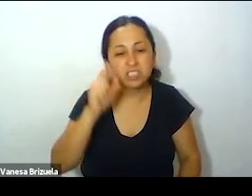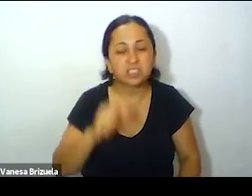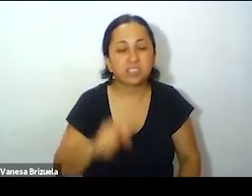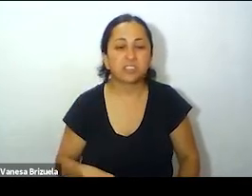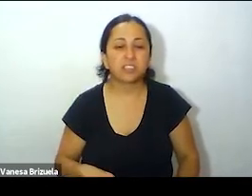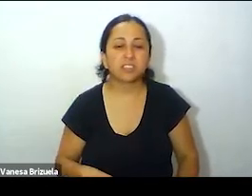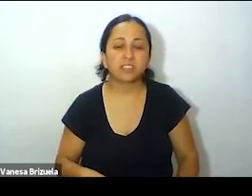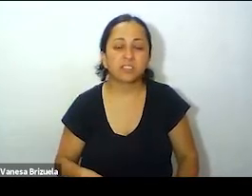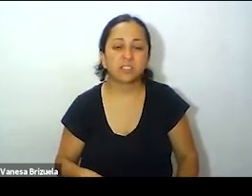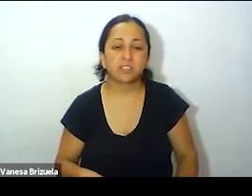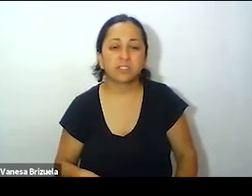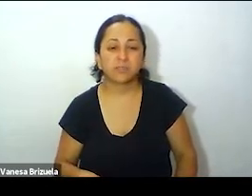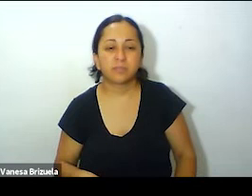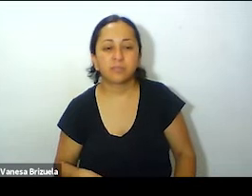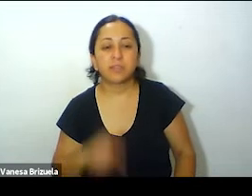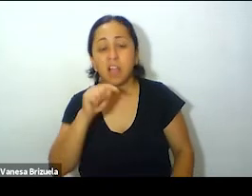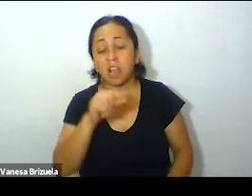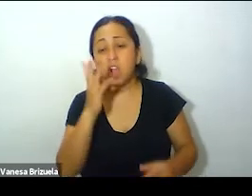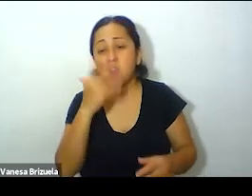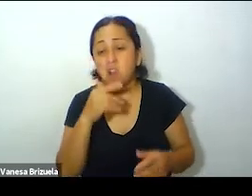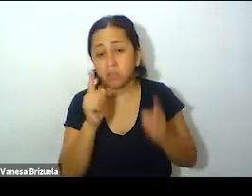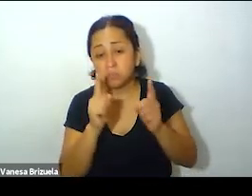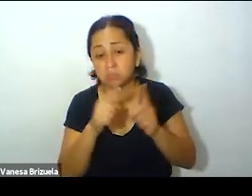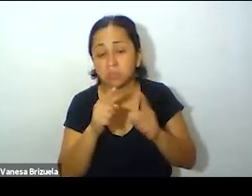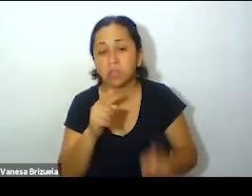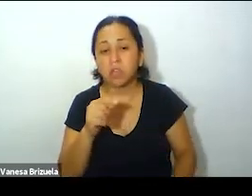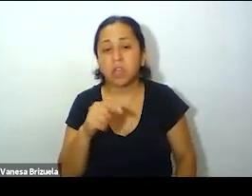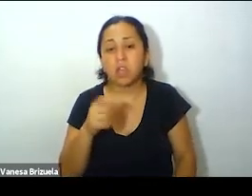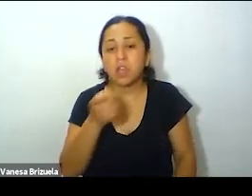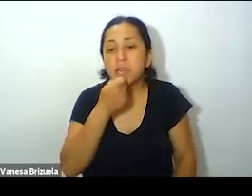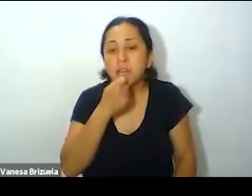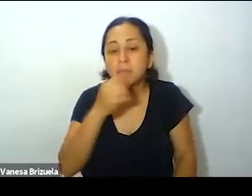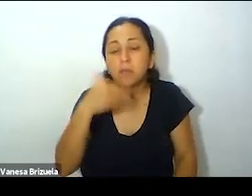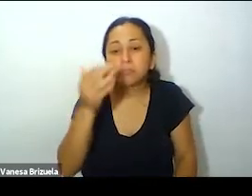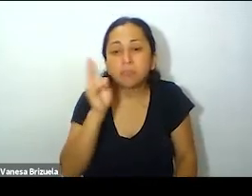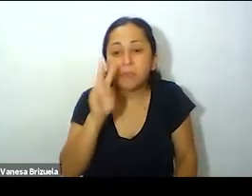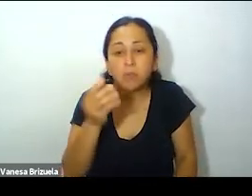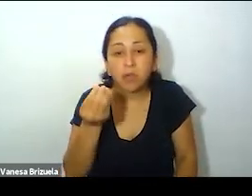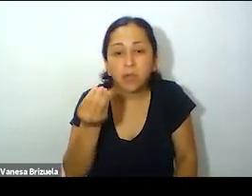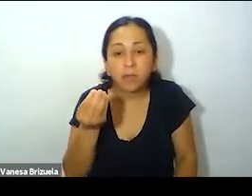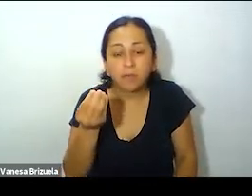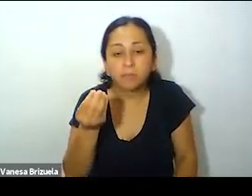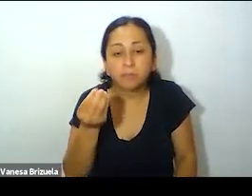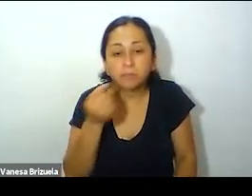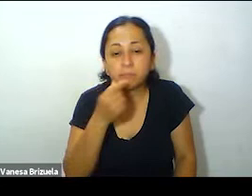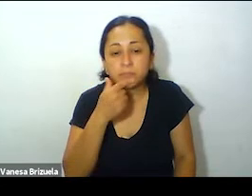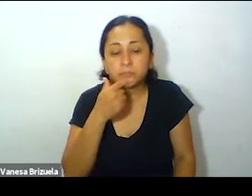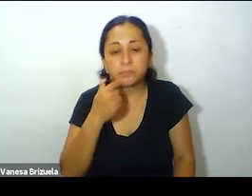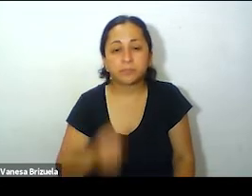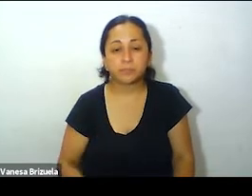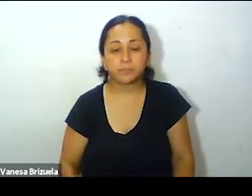pero acá está bastante acotada la paleta. ¿Y qué vimos en los ejemplos?